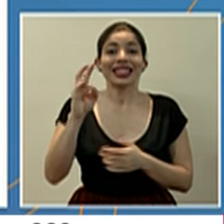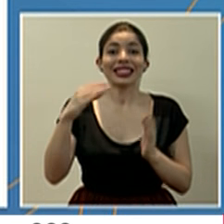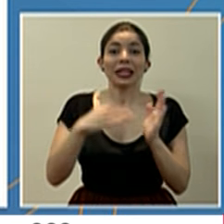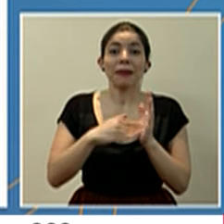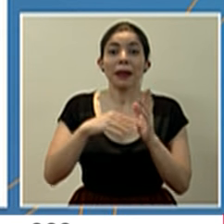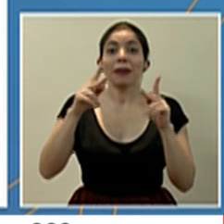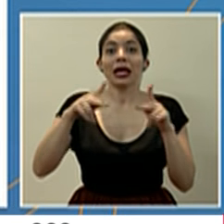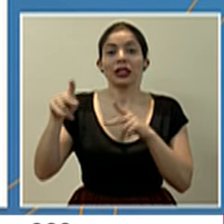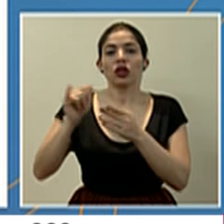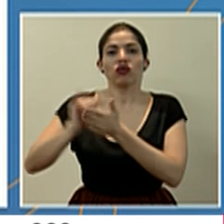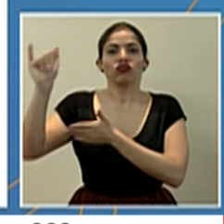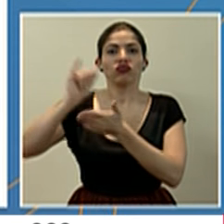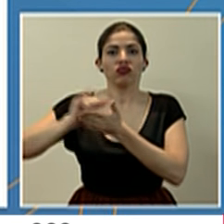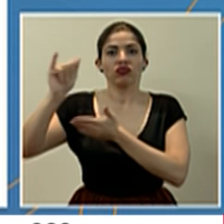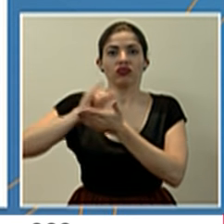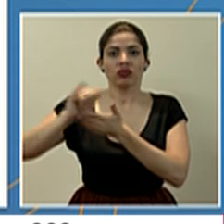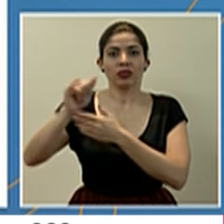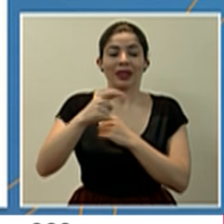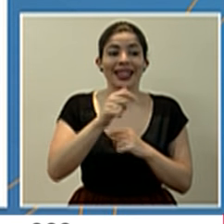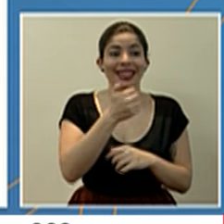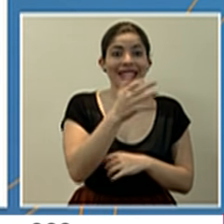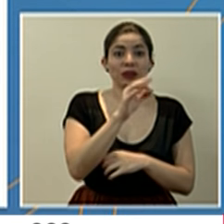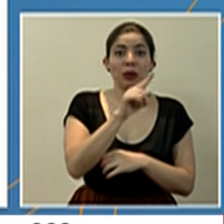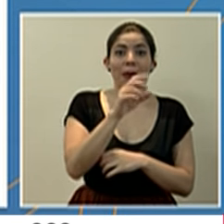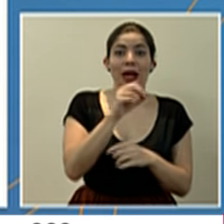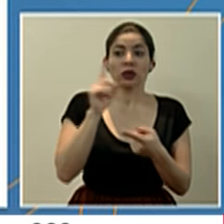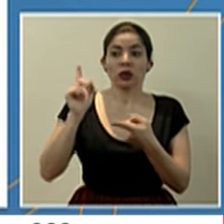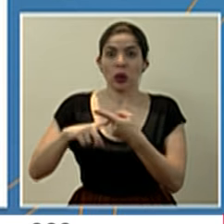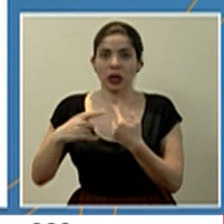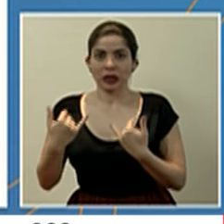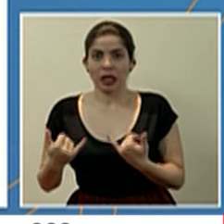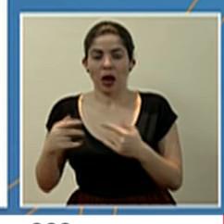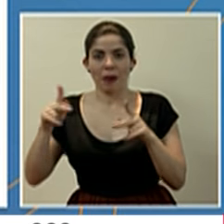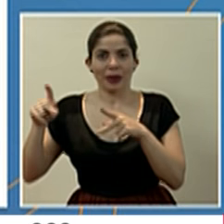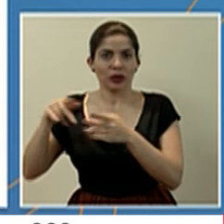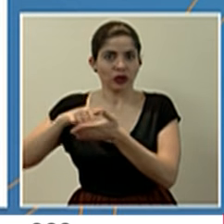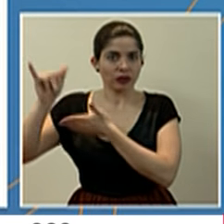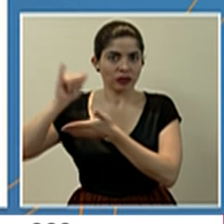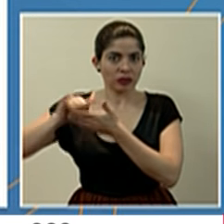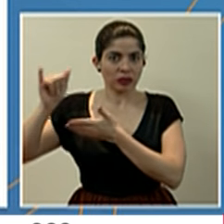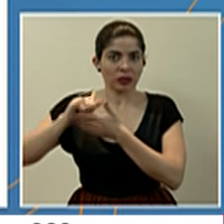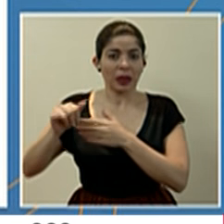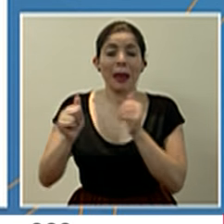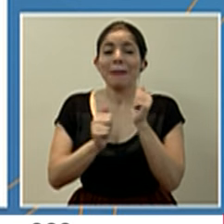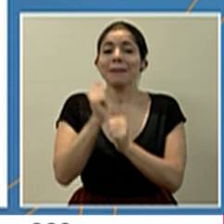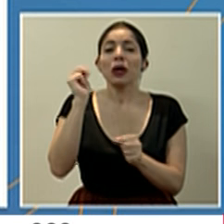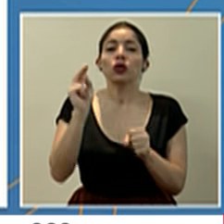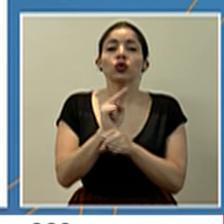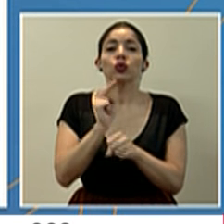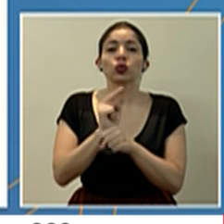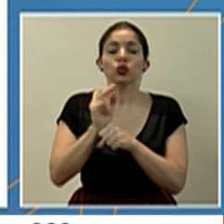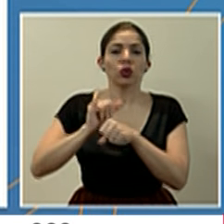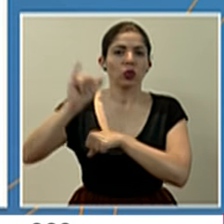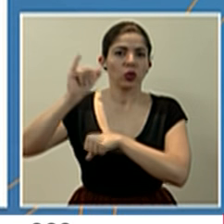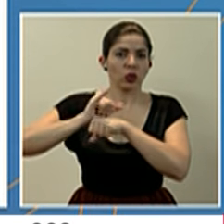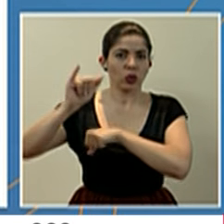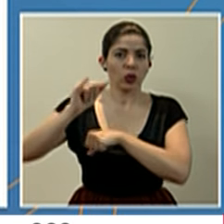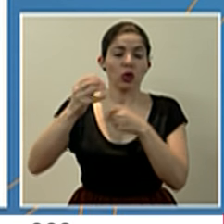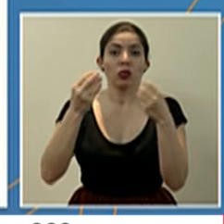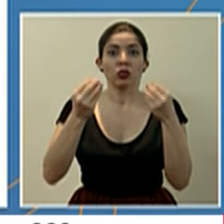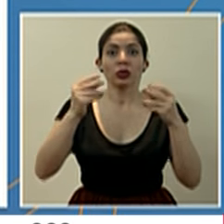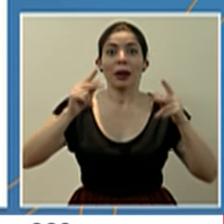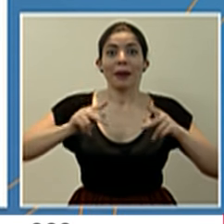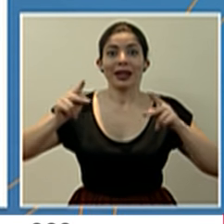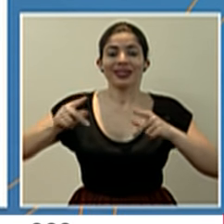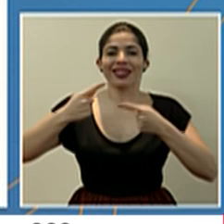personas salieron en el periodo del 19 de marzo a la fecha. La medio más utilizado fue el aéreo. Muchas personas